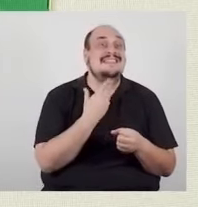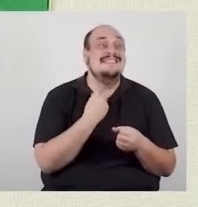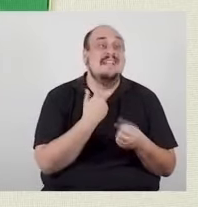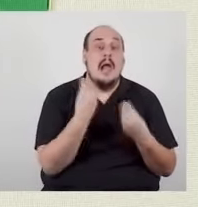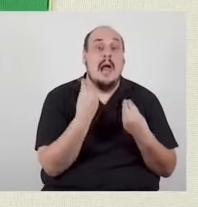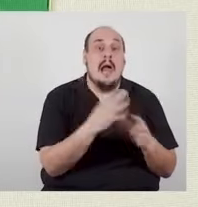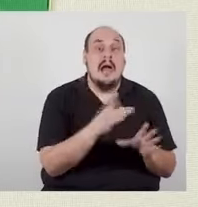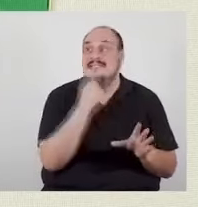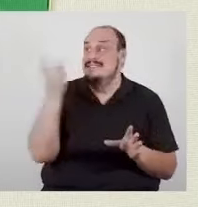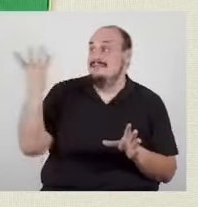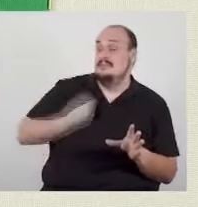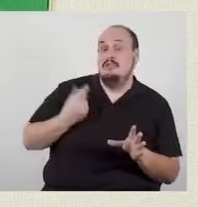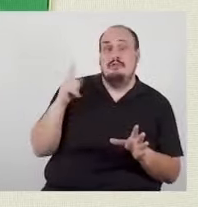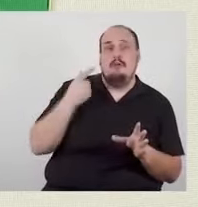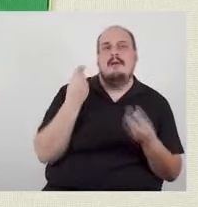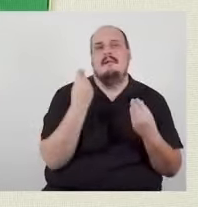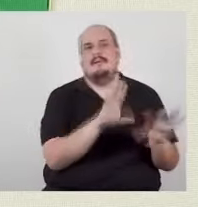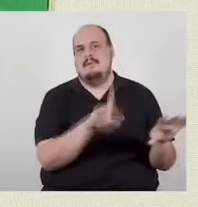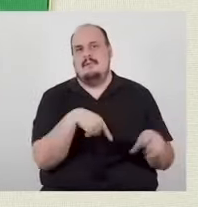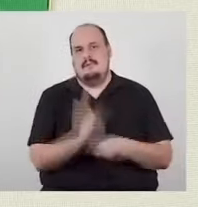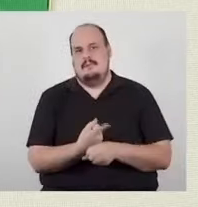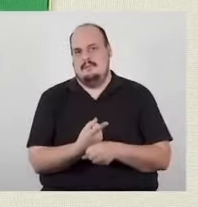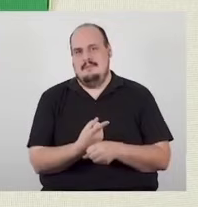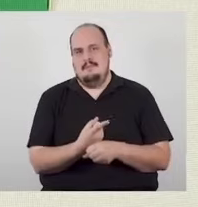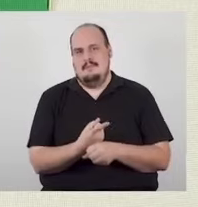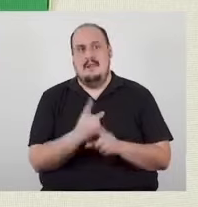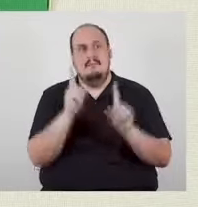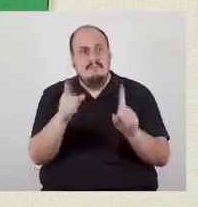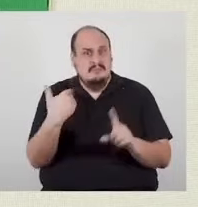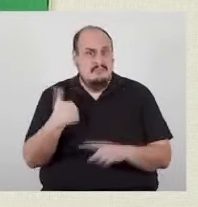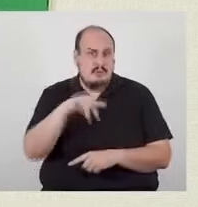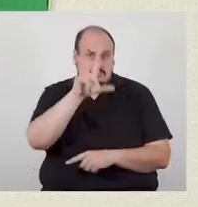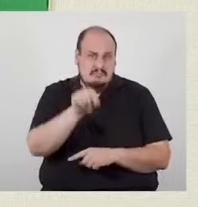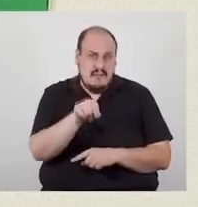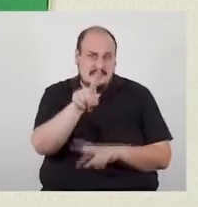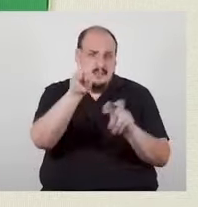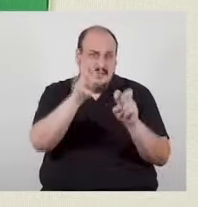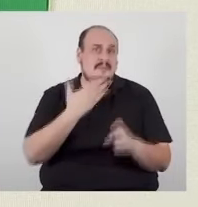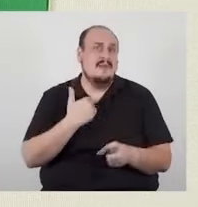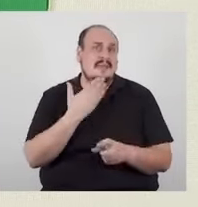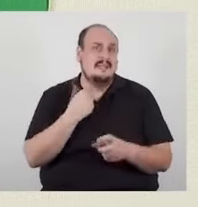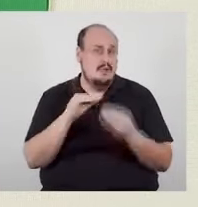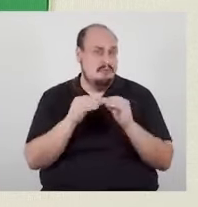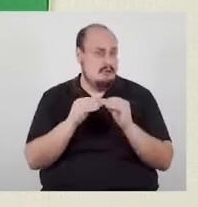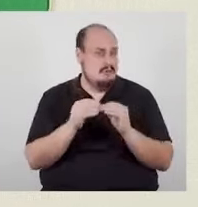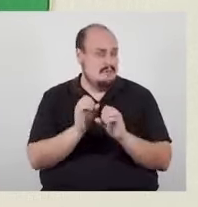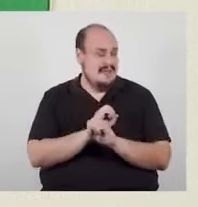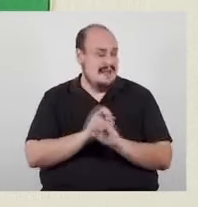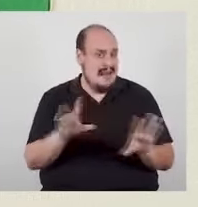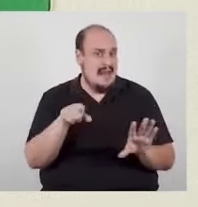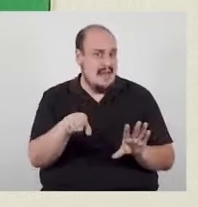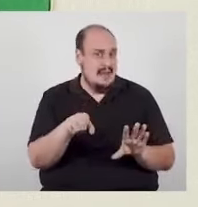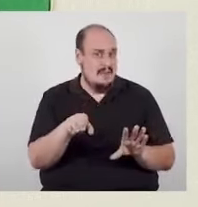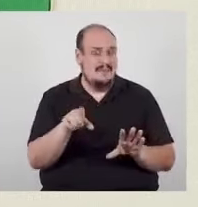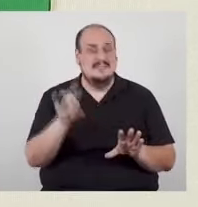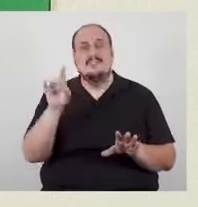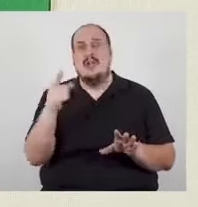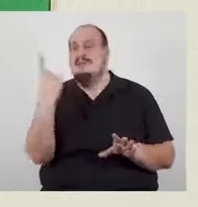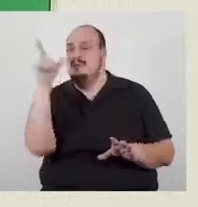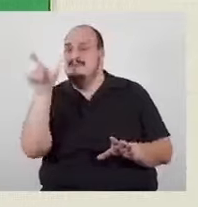Tampoco se sale de situaciones tan complejas como la que se está viviendo en este país, en relación a las adicciones, de un solo lado, se